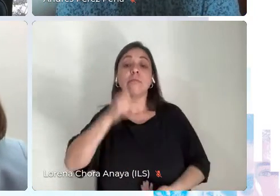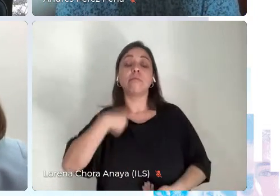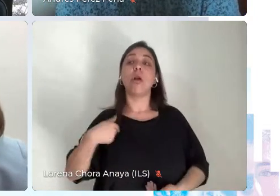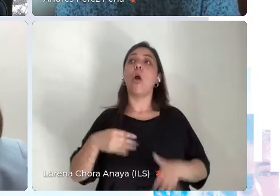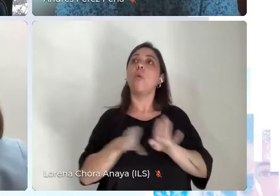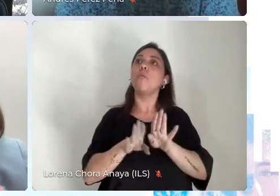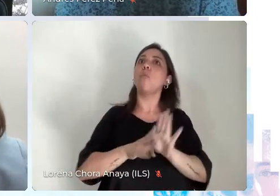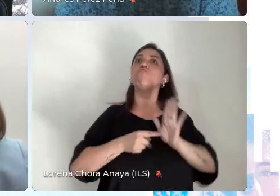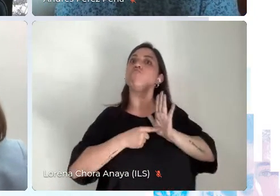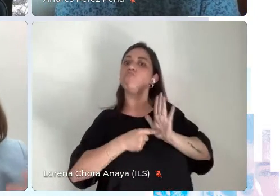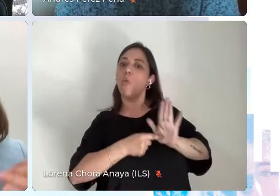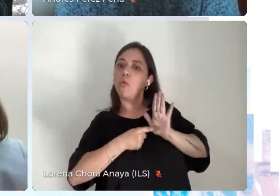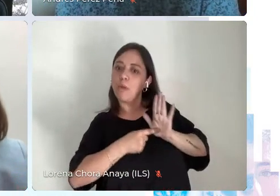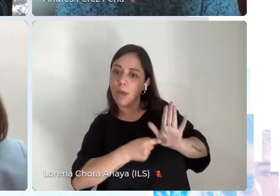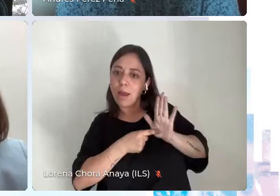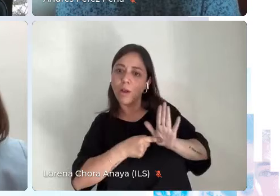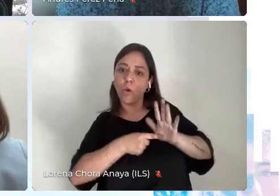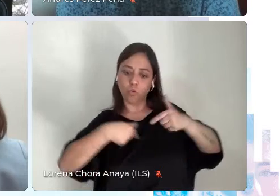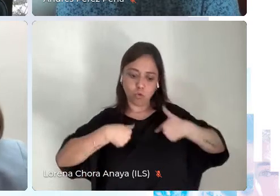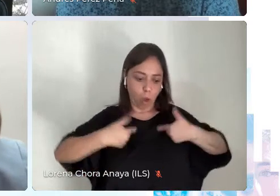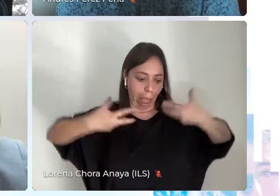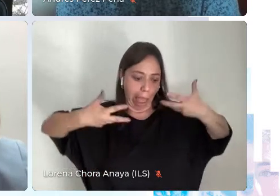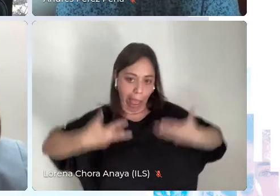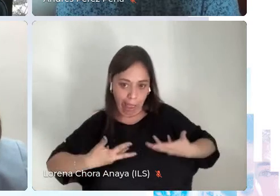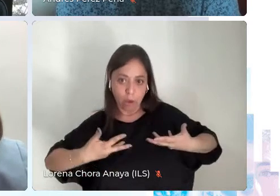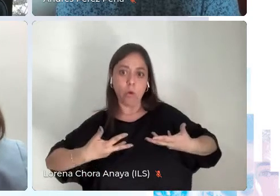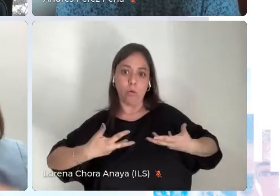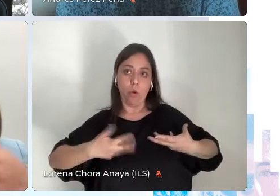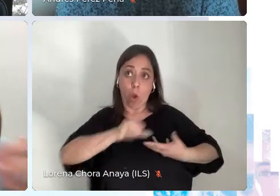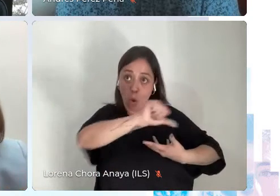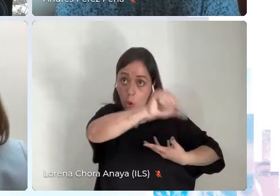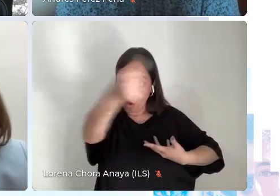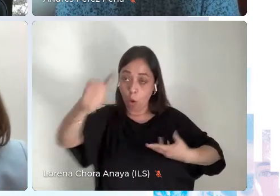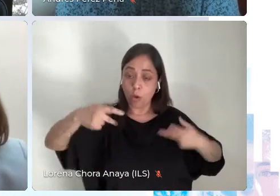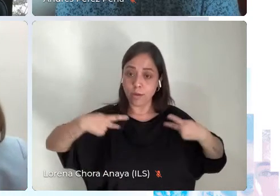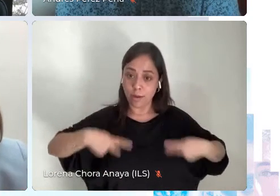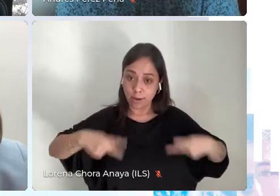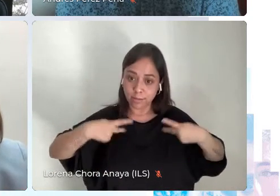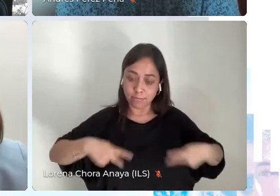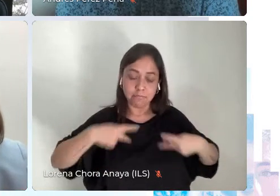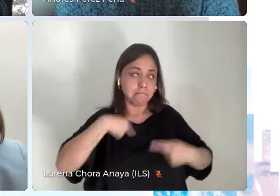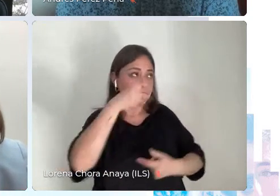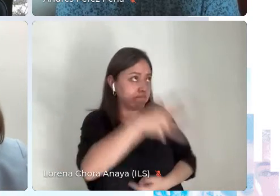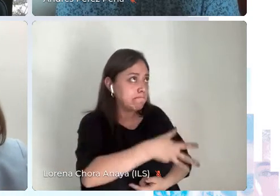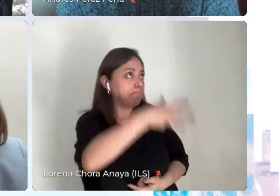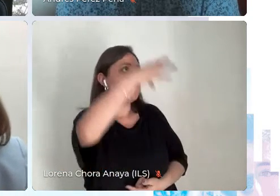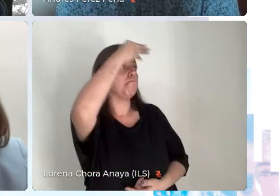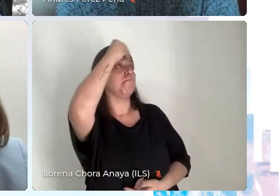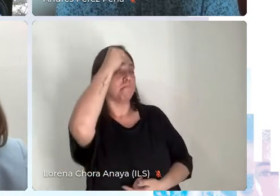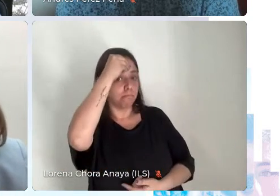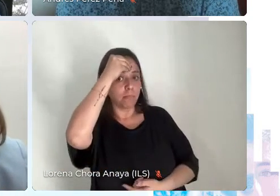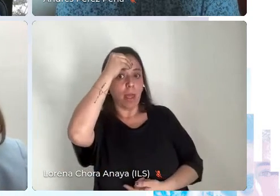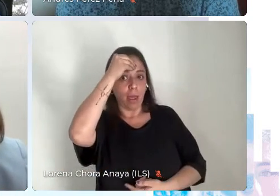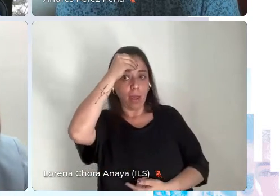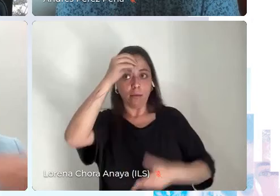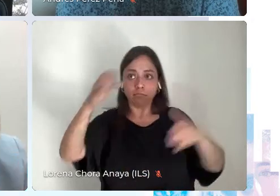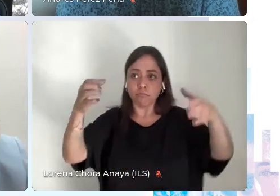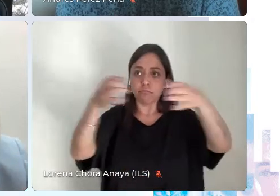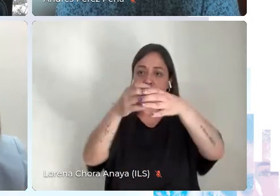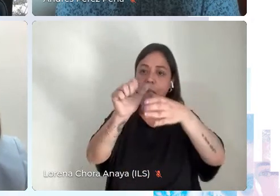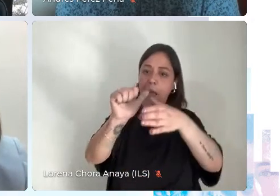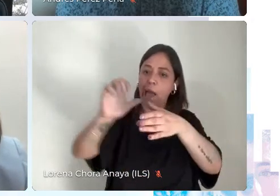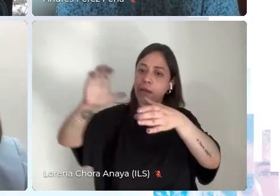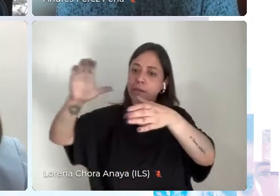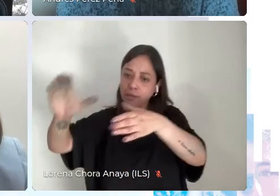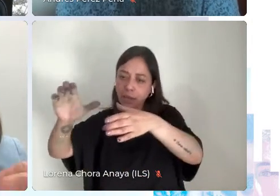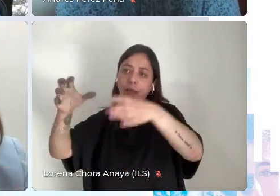inspirar acciones que vinculen a la sociedad civil con el sector público, el sector privado, pero dando el ejemplo y demostrando